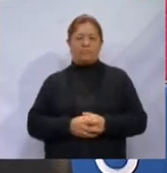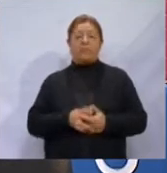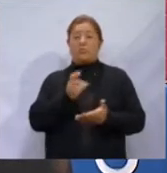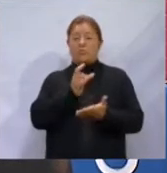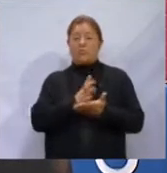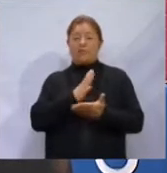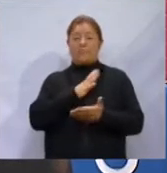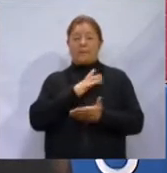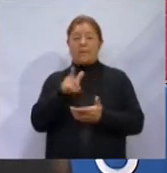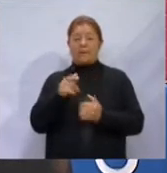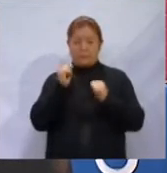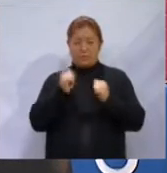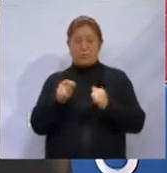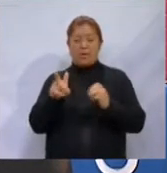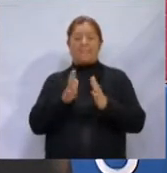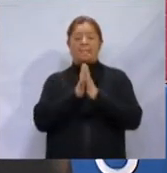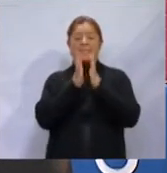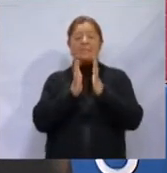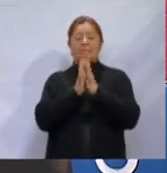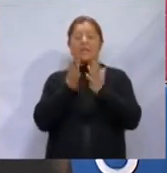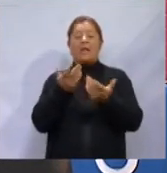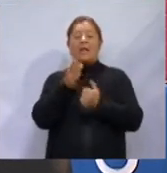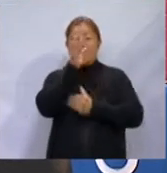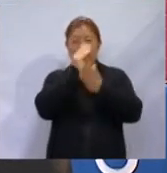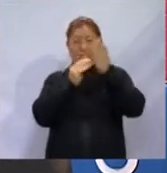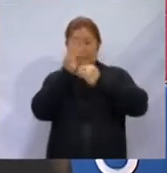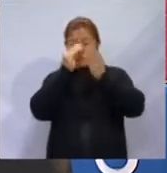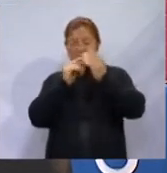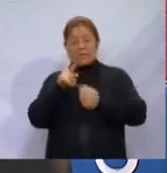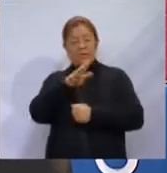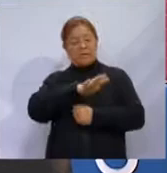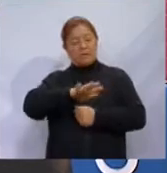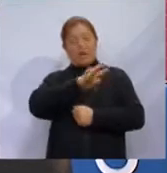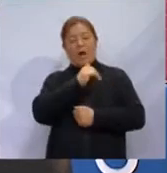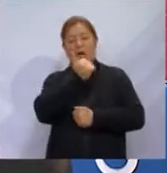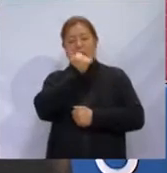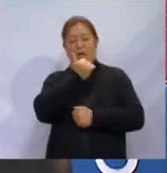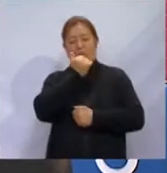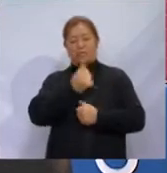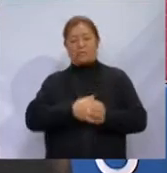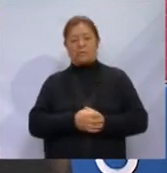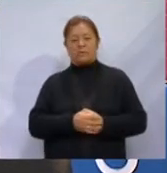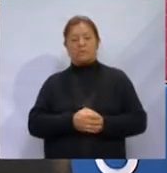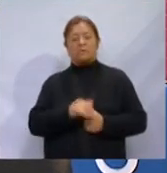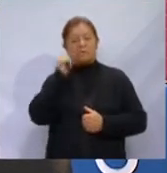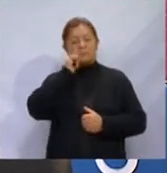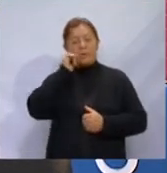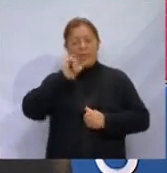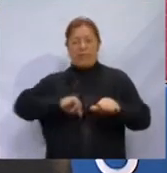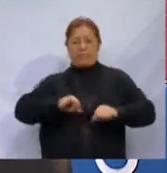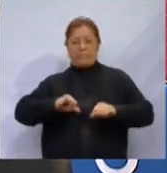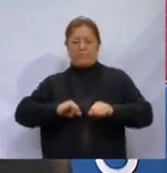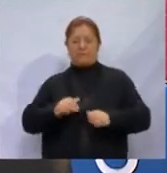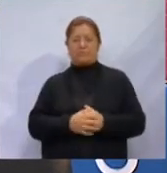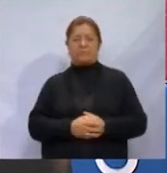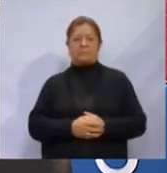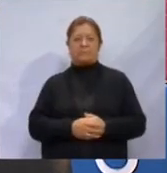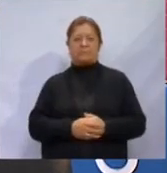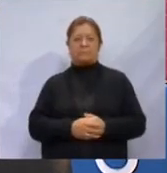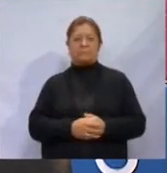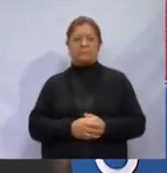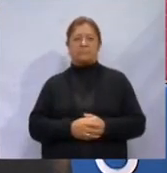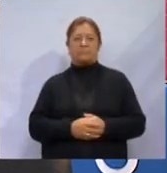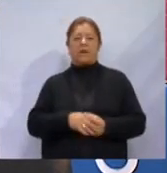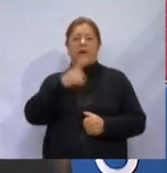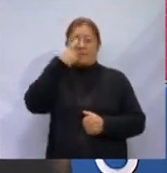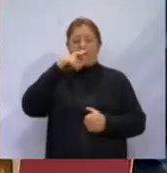de garantizar la participación y el aprendizaje de los alumnos en todas las actividades. Pero para que a todos nos quede un